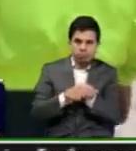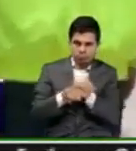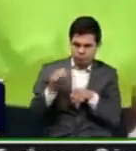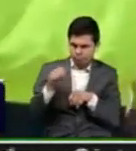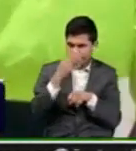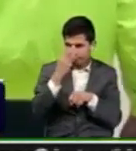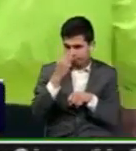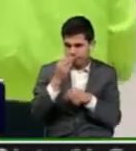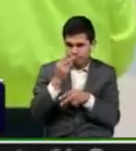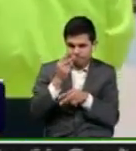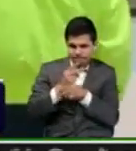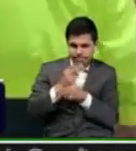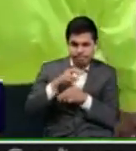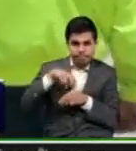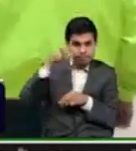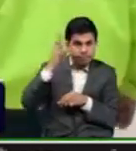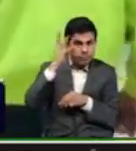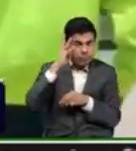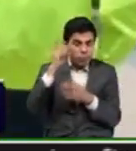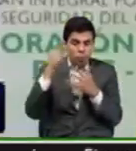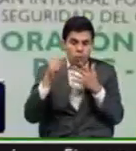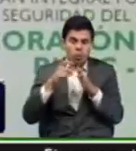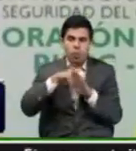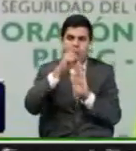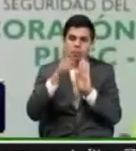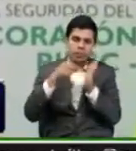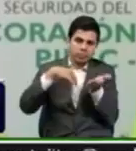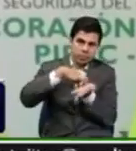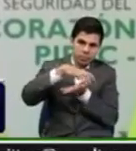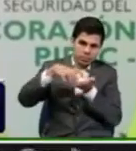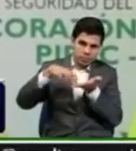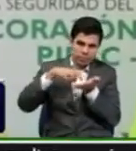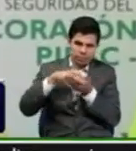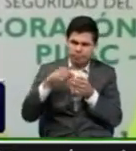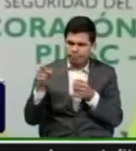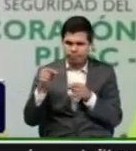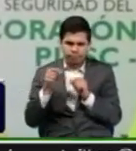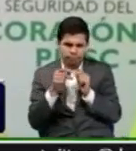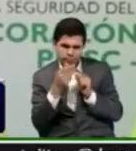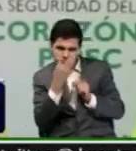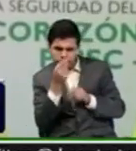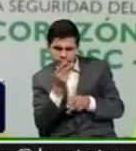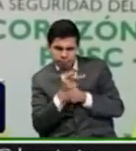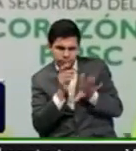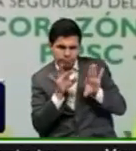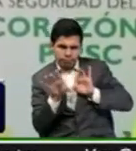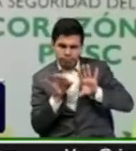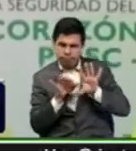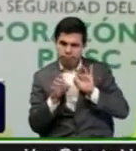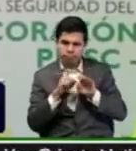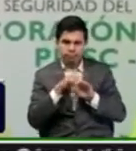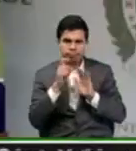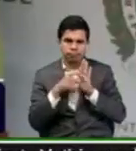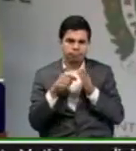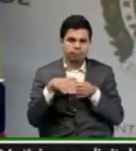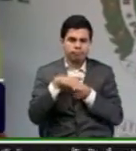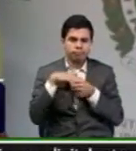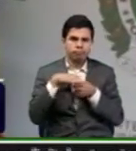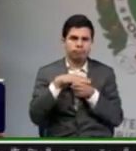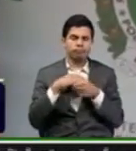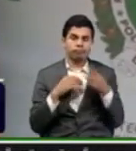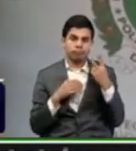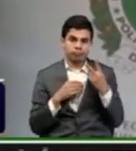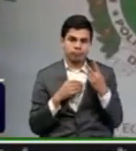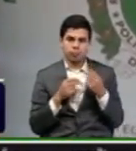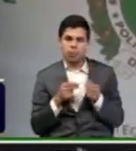delinquen en la capital norte santandereana, pero también en Santander, escogiendo a sus víctimas comerciantes de las dos ciudades y exigiéndoles